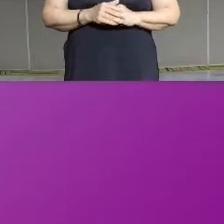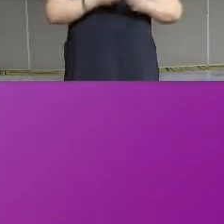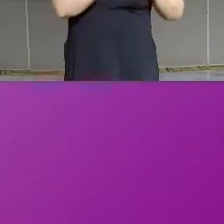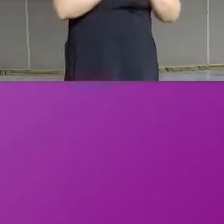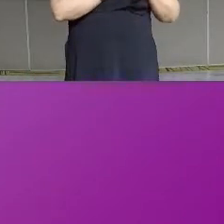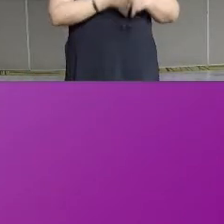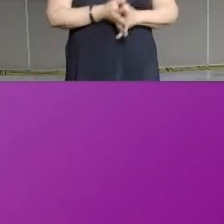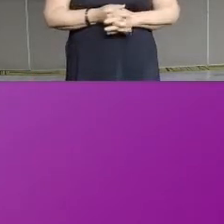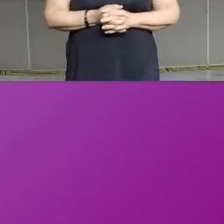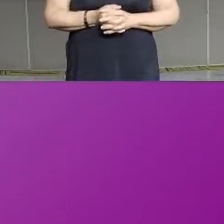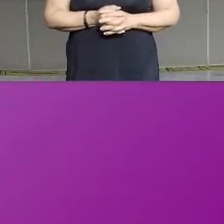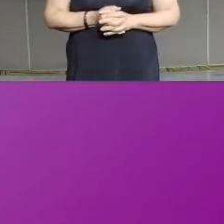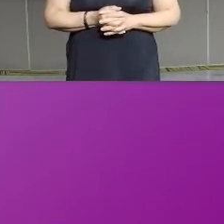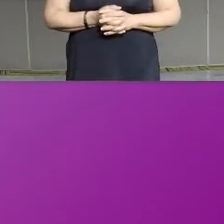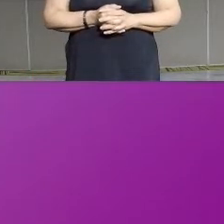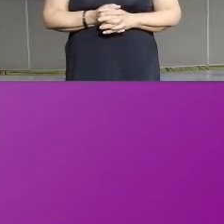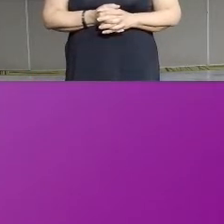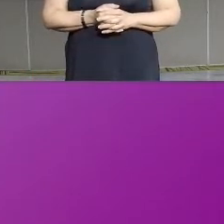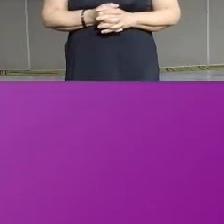Epa. Muy bien.